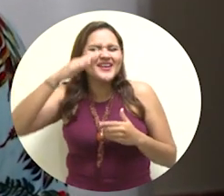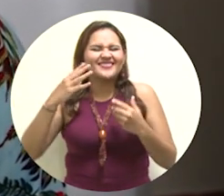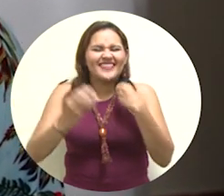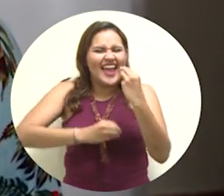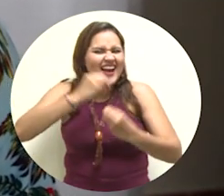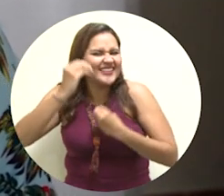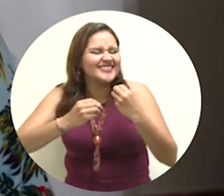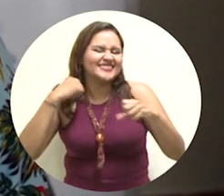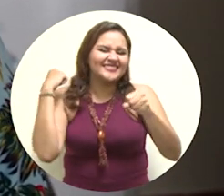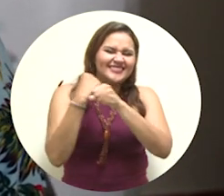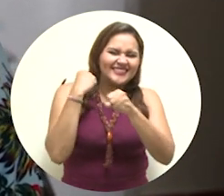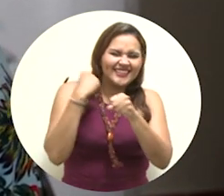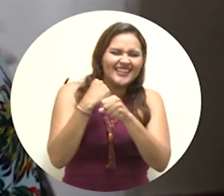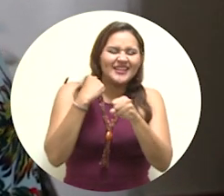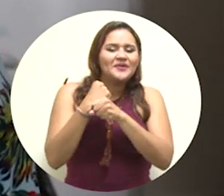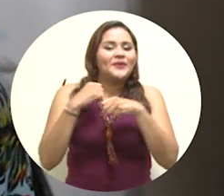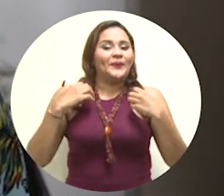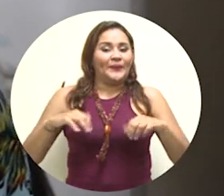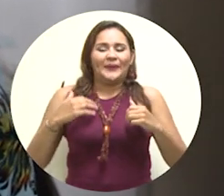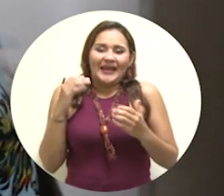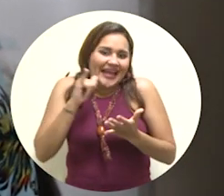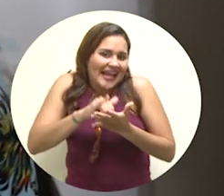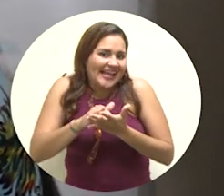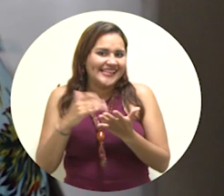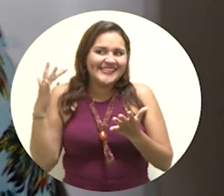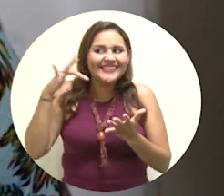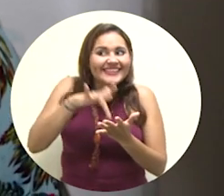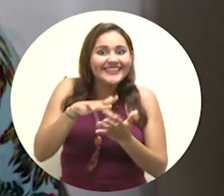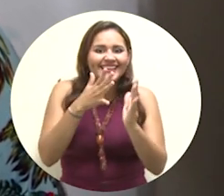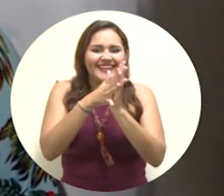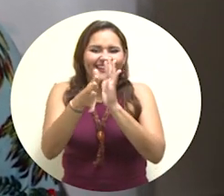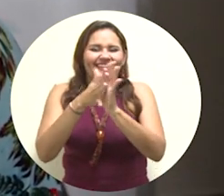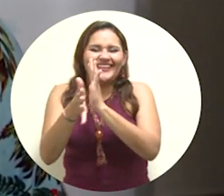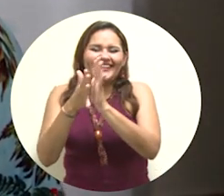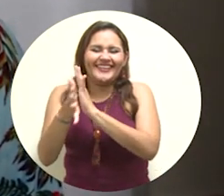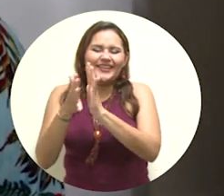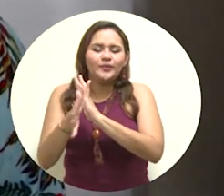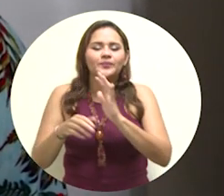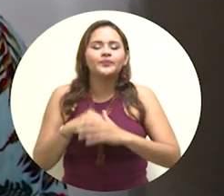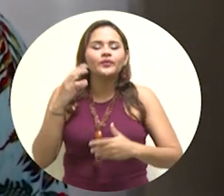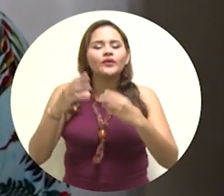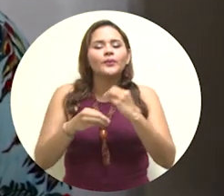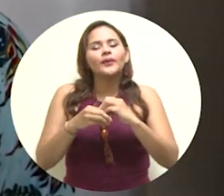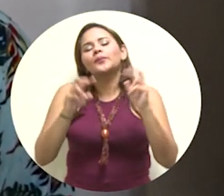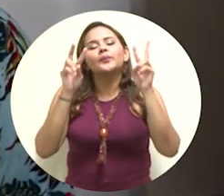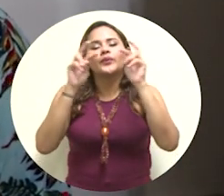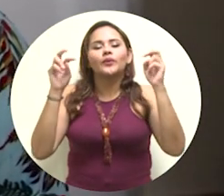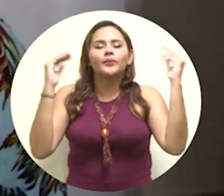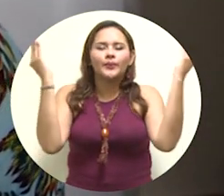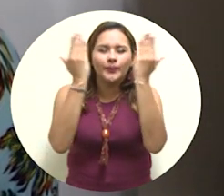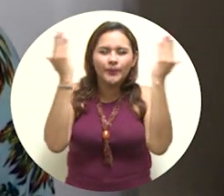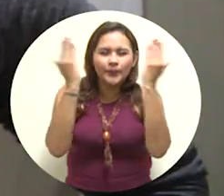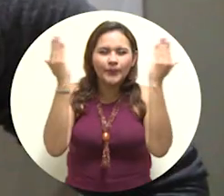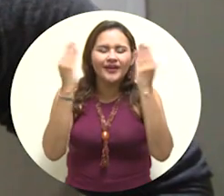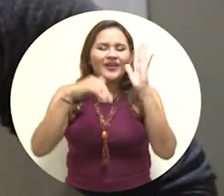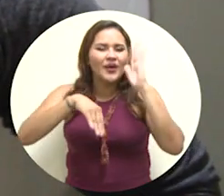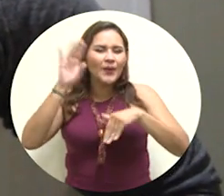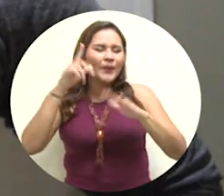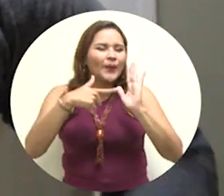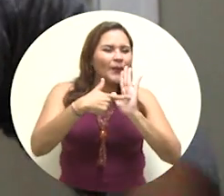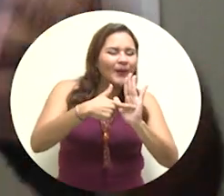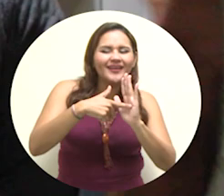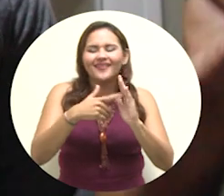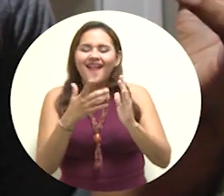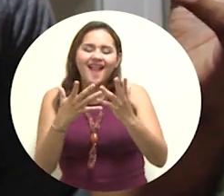ver que ellos vivieran la experiencia y pudieran charlar con un productor de una película de gran formato para el caso colombiano.